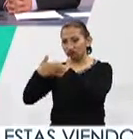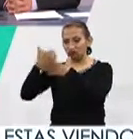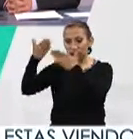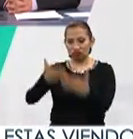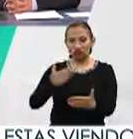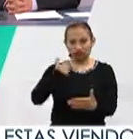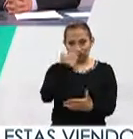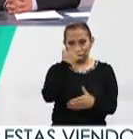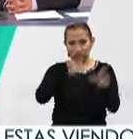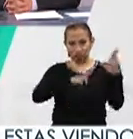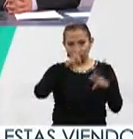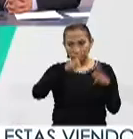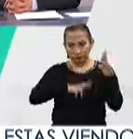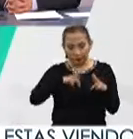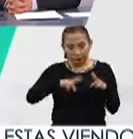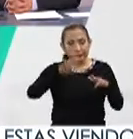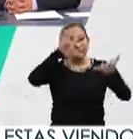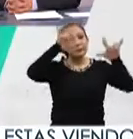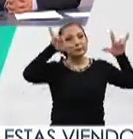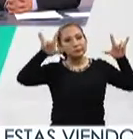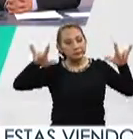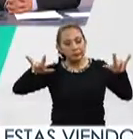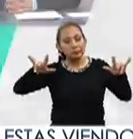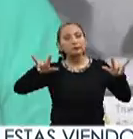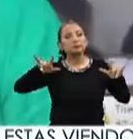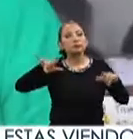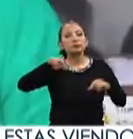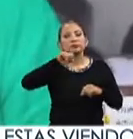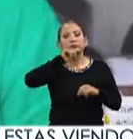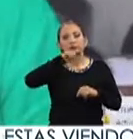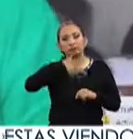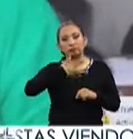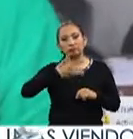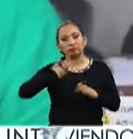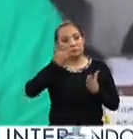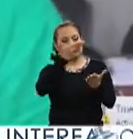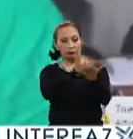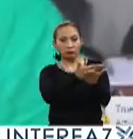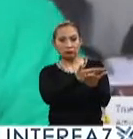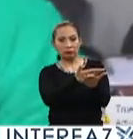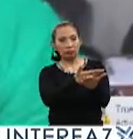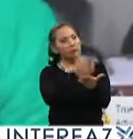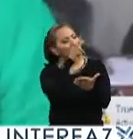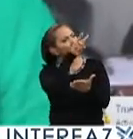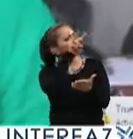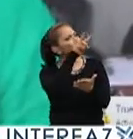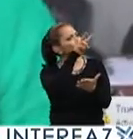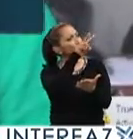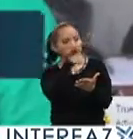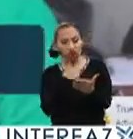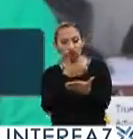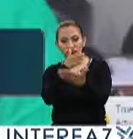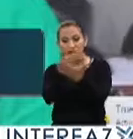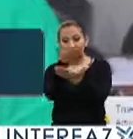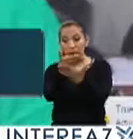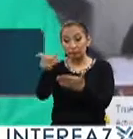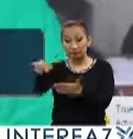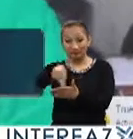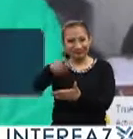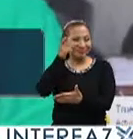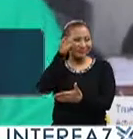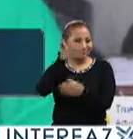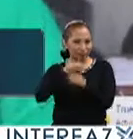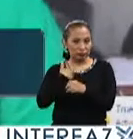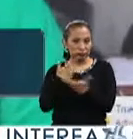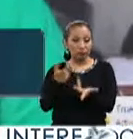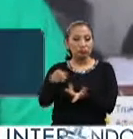escuela normal y además tenías que solicitarla. Además de solicitarla, el director de la escuela